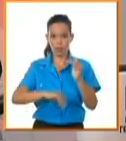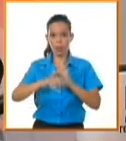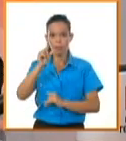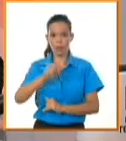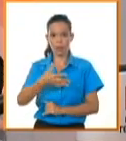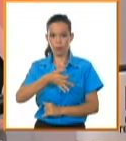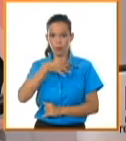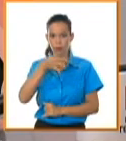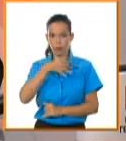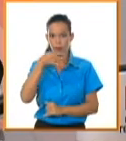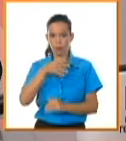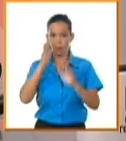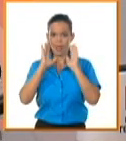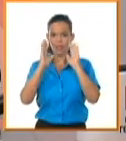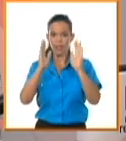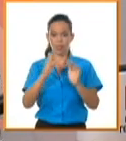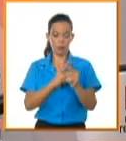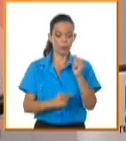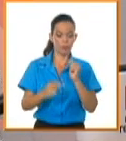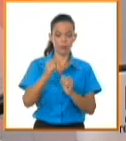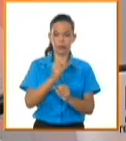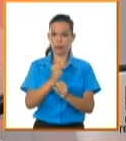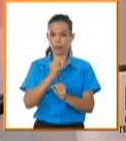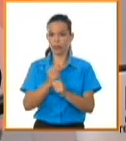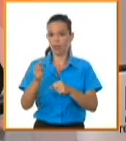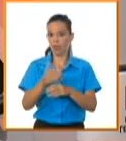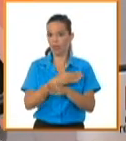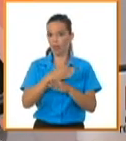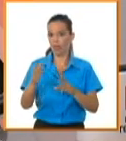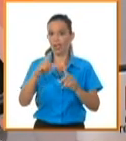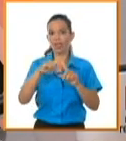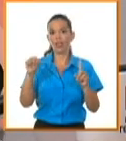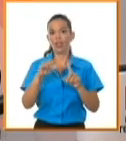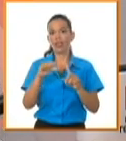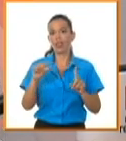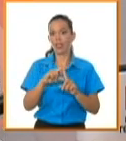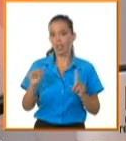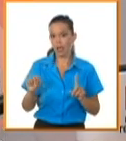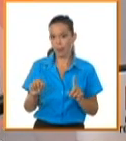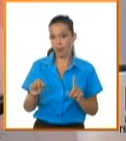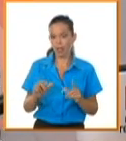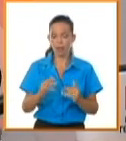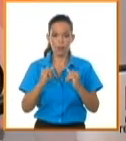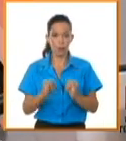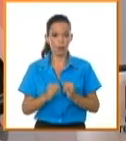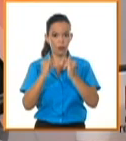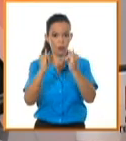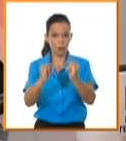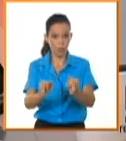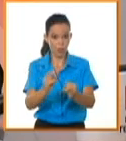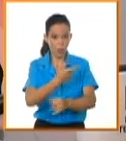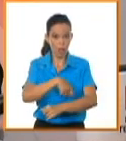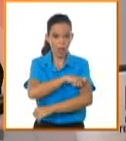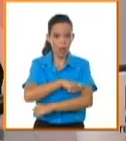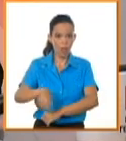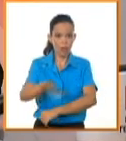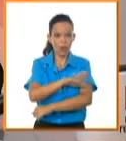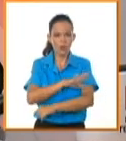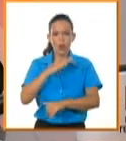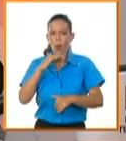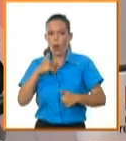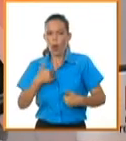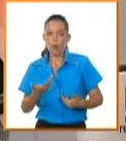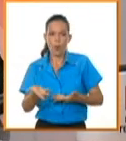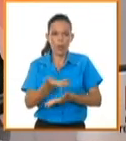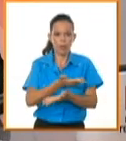centro de su atención y de varios de estos temas por supuesto de la información a la población del intercambio con